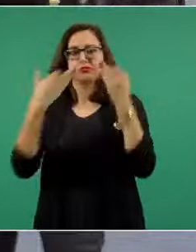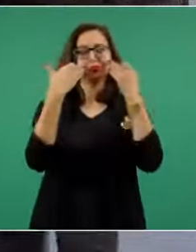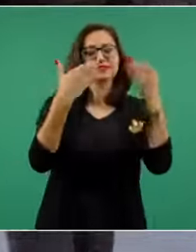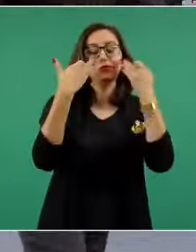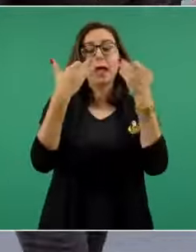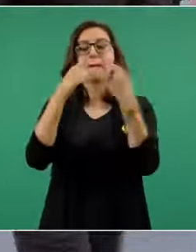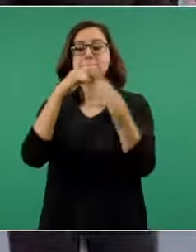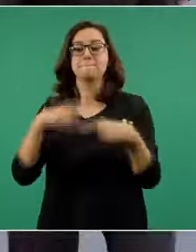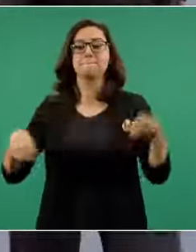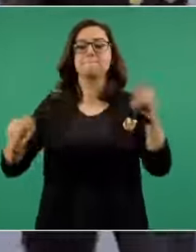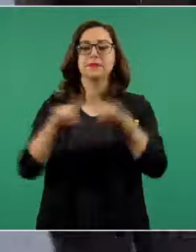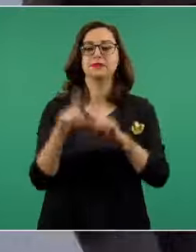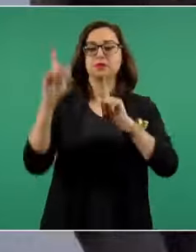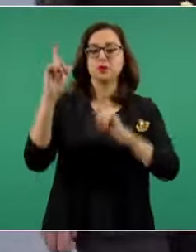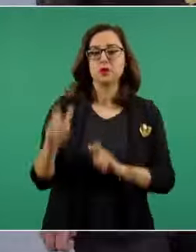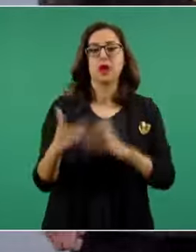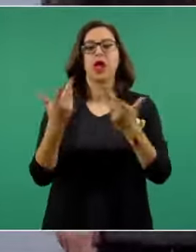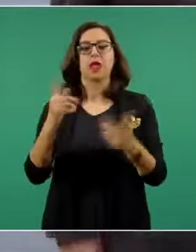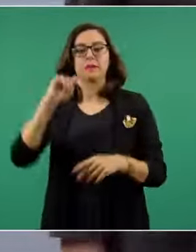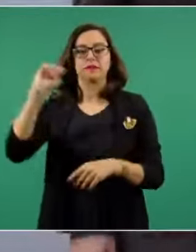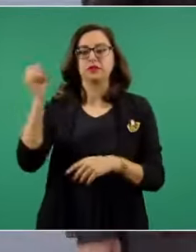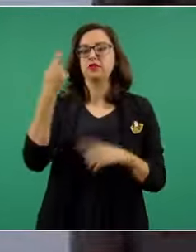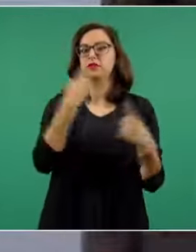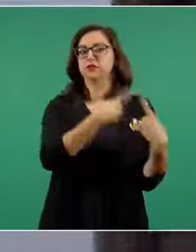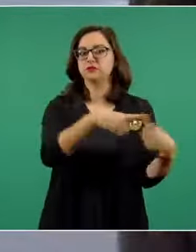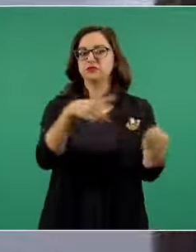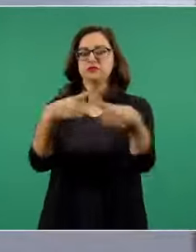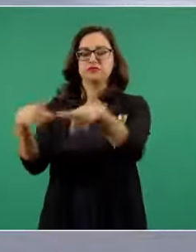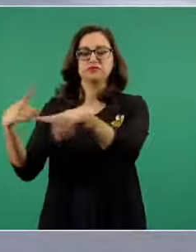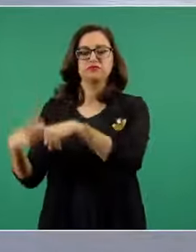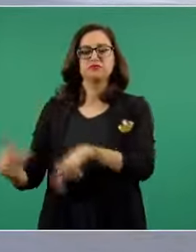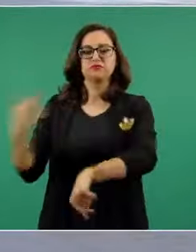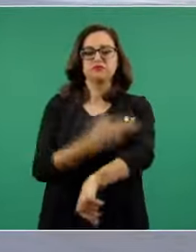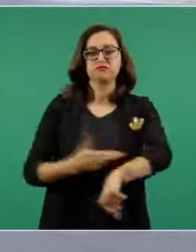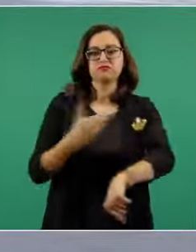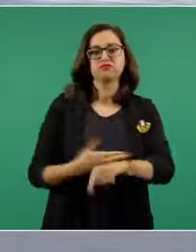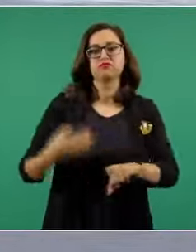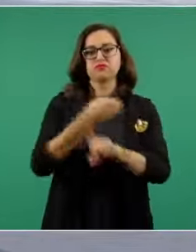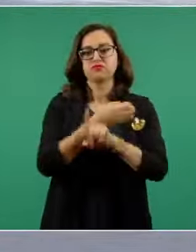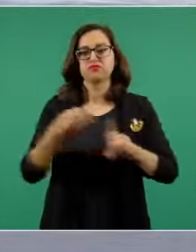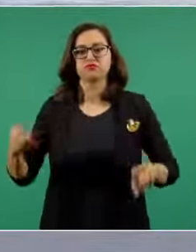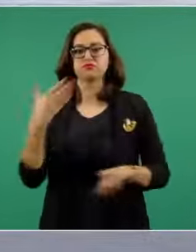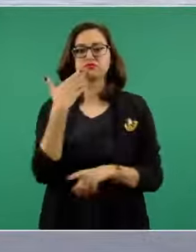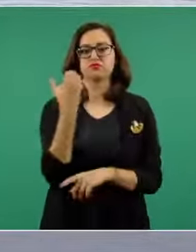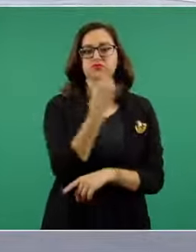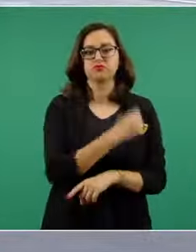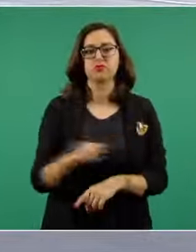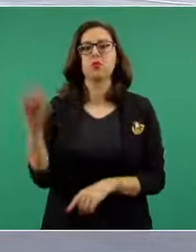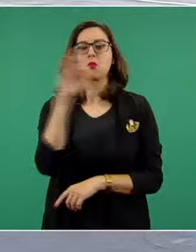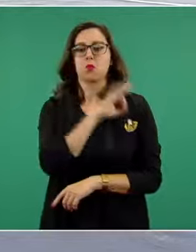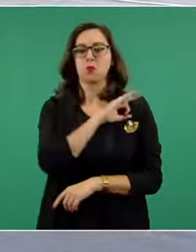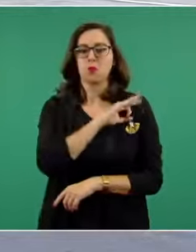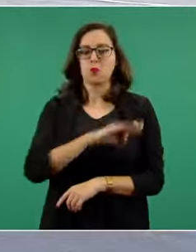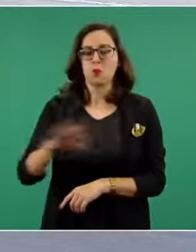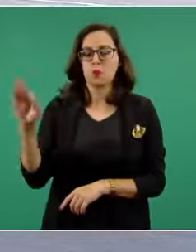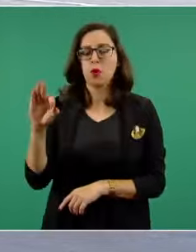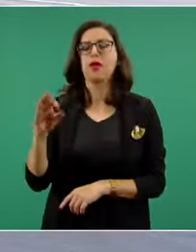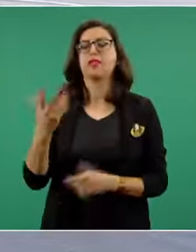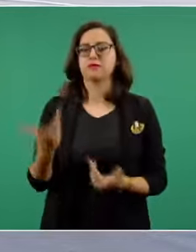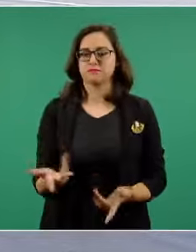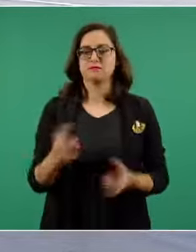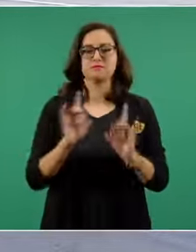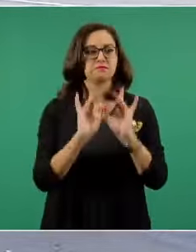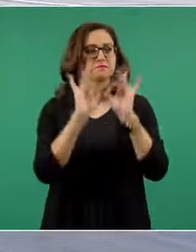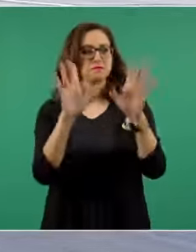que ponen de manifiesto sus capacidades operativas, logísticas, de adiestramiento y de pronta respuesta para atender las